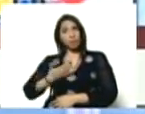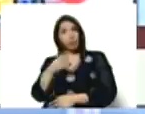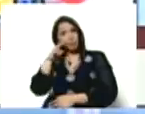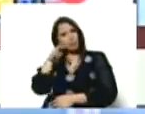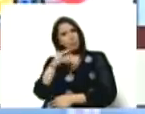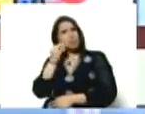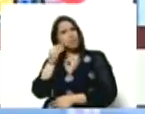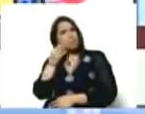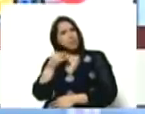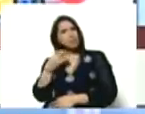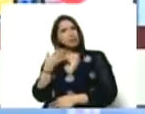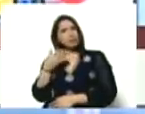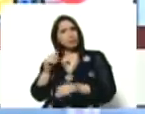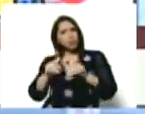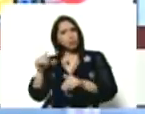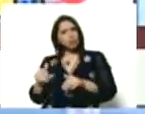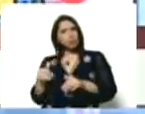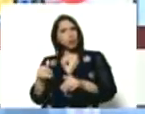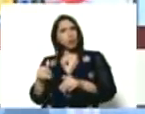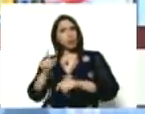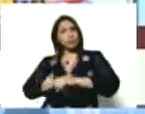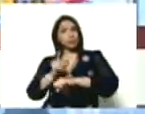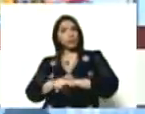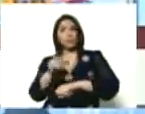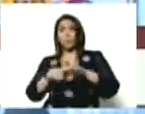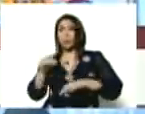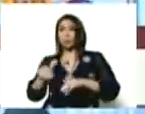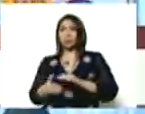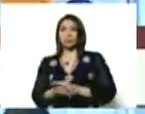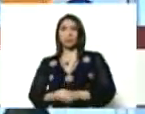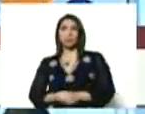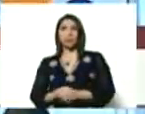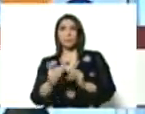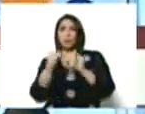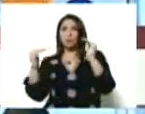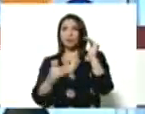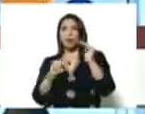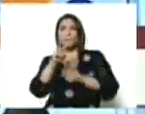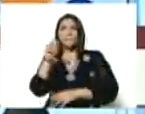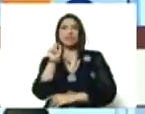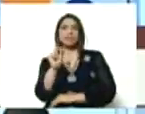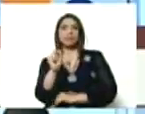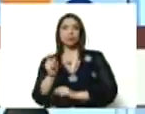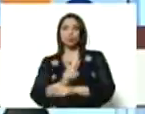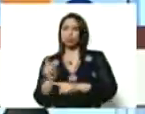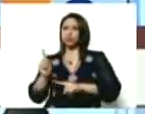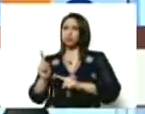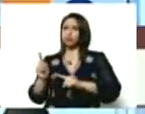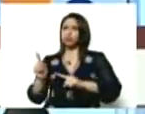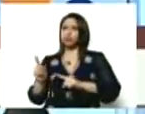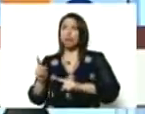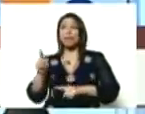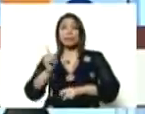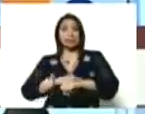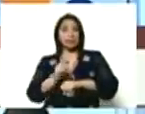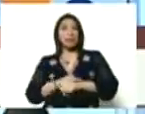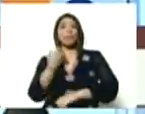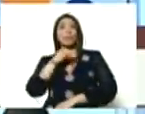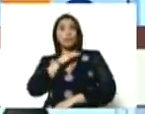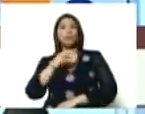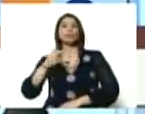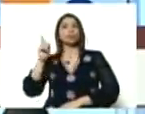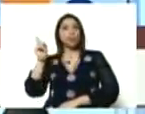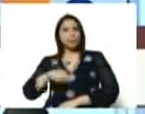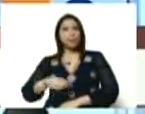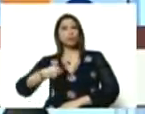experiencia de votación directa y los tiempos de votación están por debajo de 20 segundos. Es decir, que en tiempos de pandemia también le estamos dando una